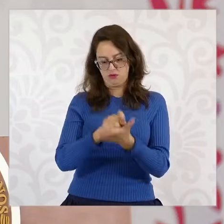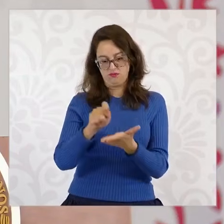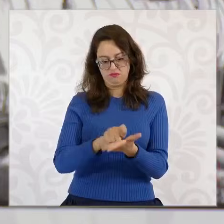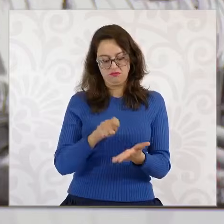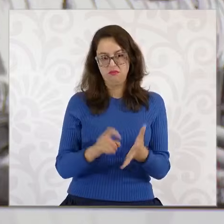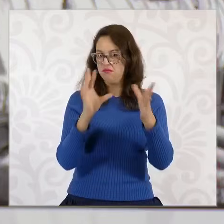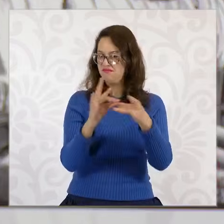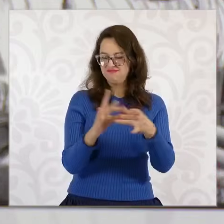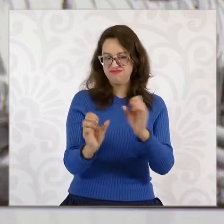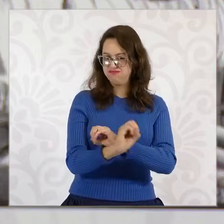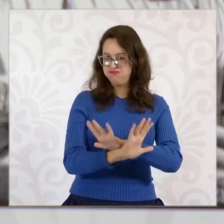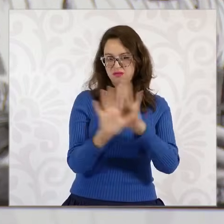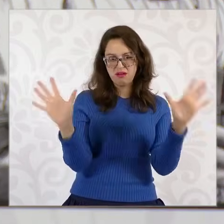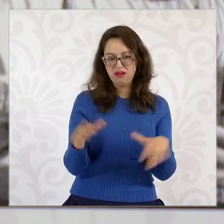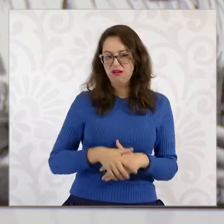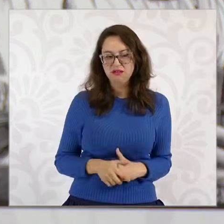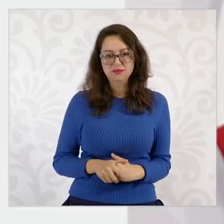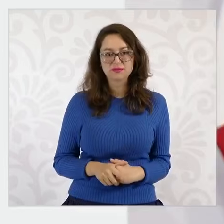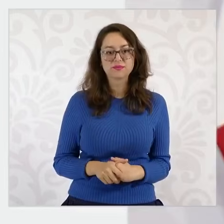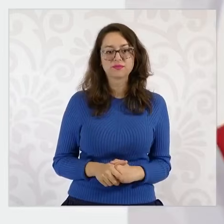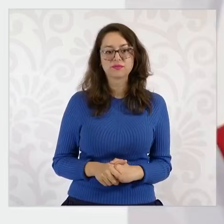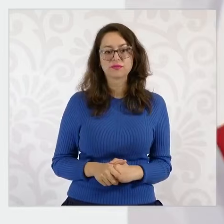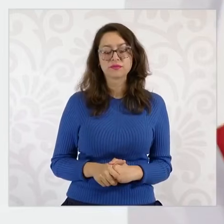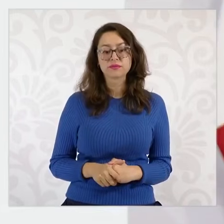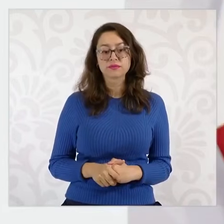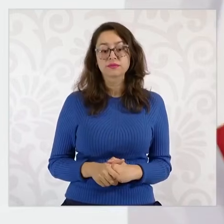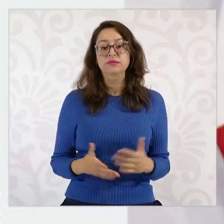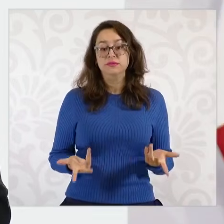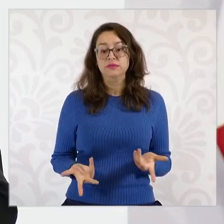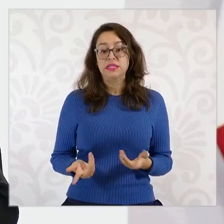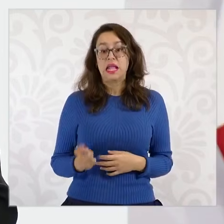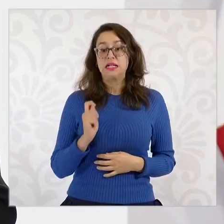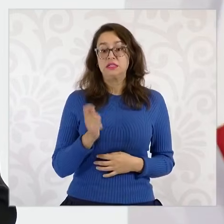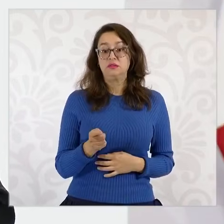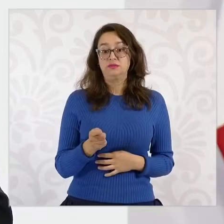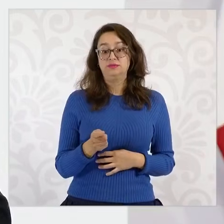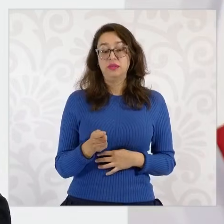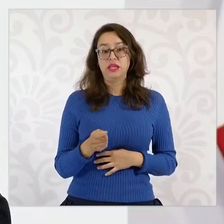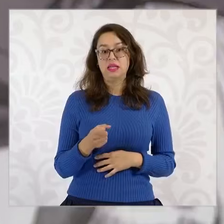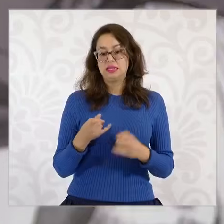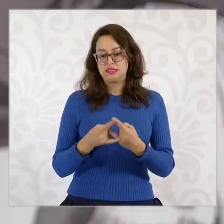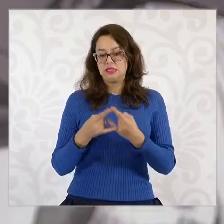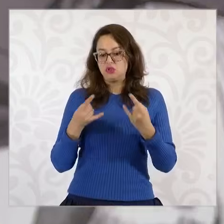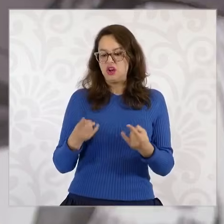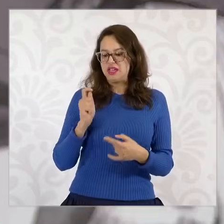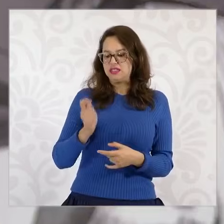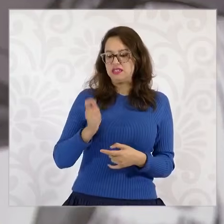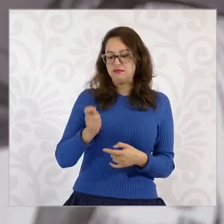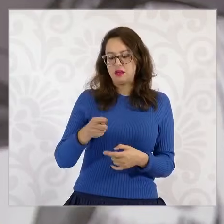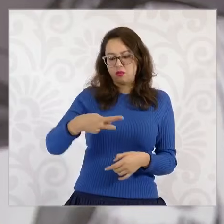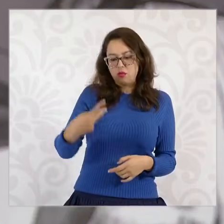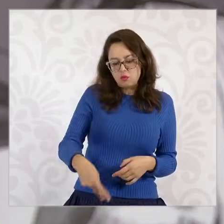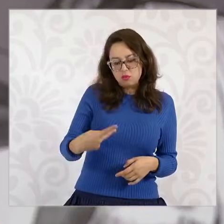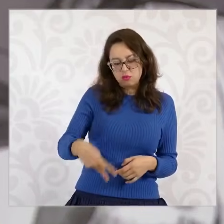Y para nosotros representa no solamente una interpretación de lo que fue la historia o es la historia de